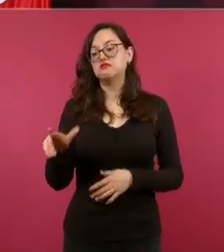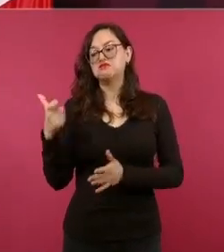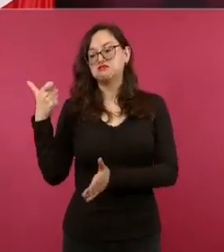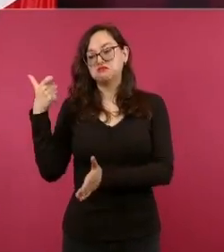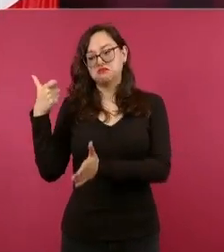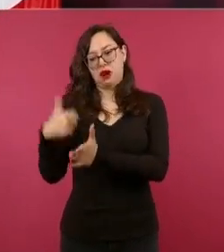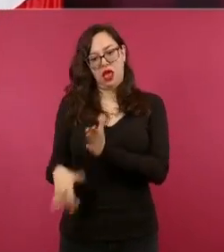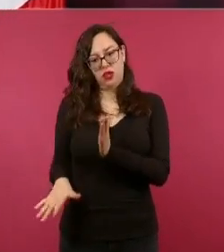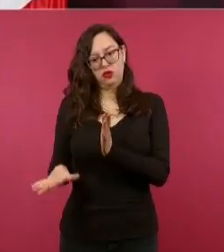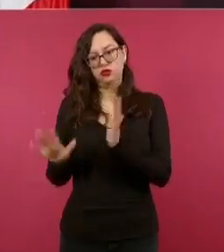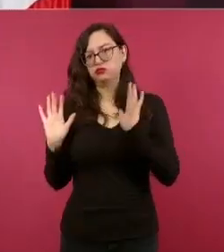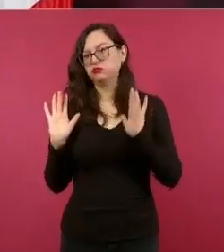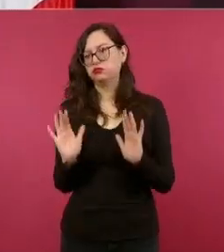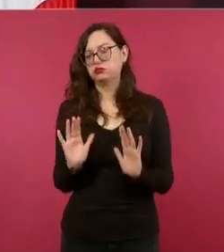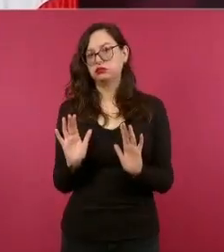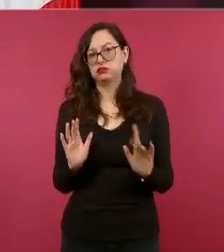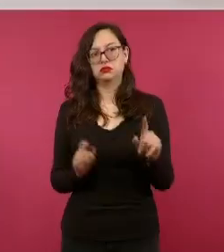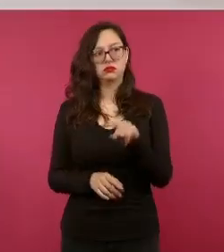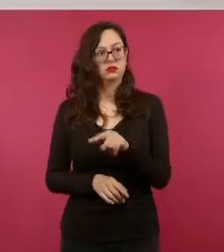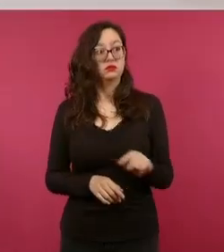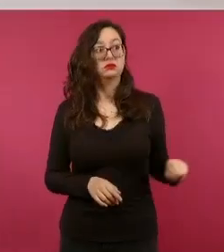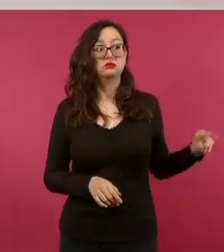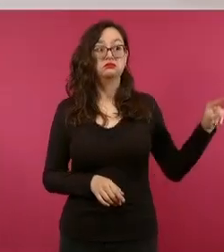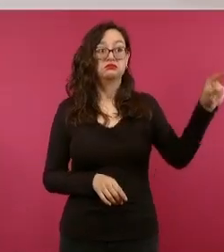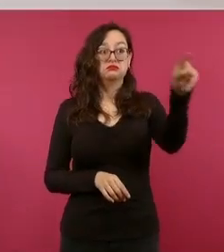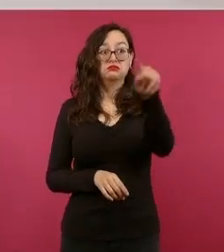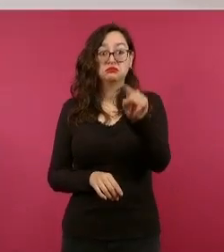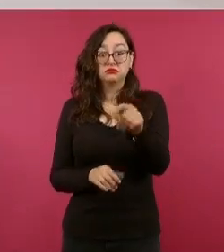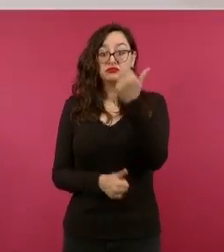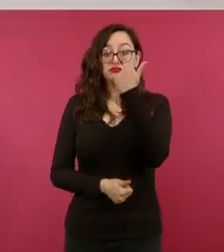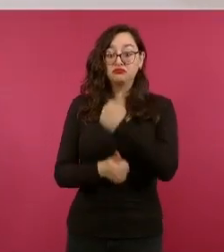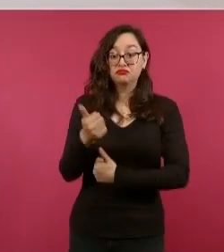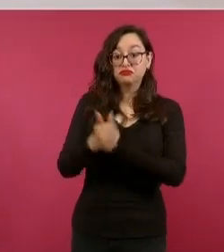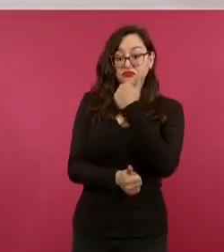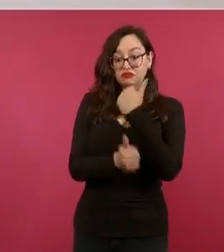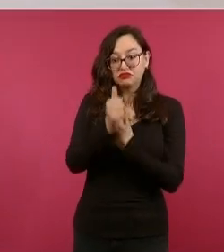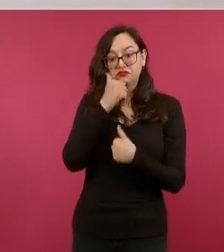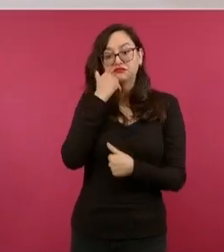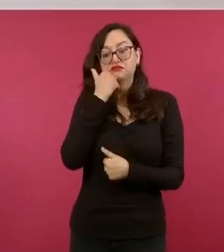porque ayuda mucho la competencia.